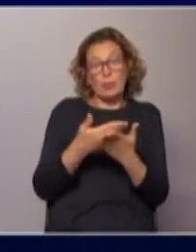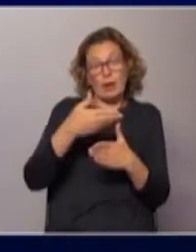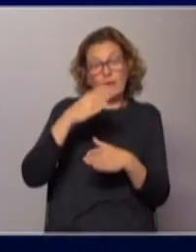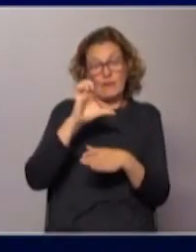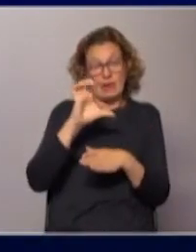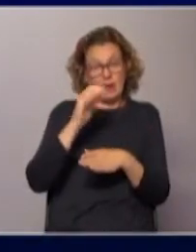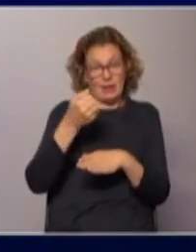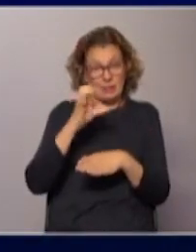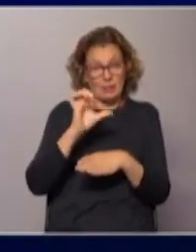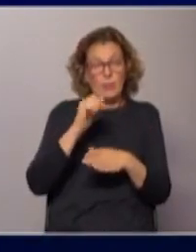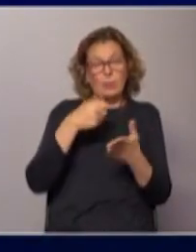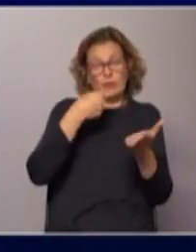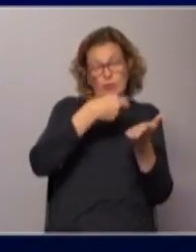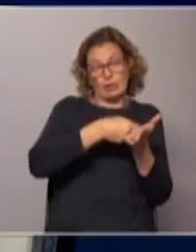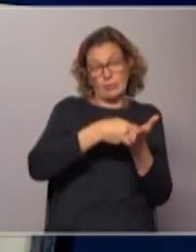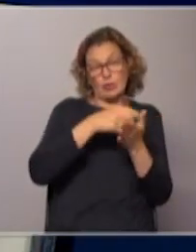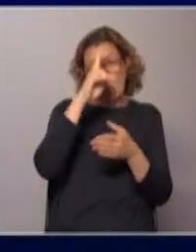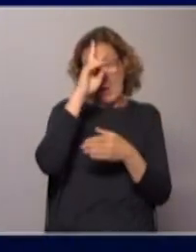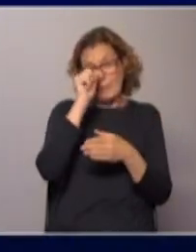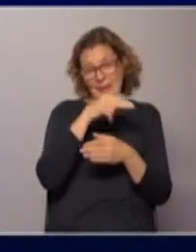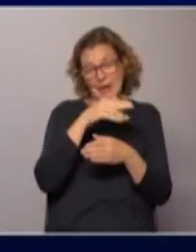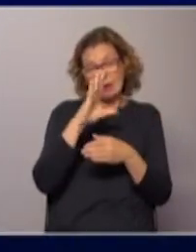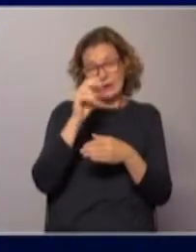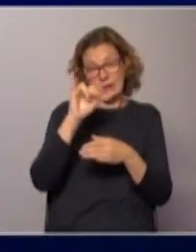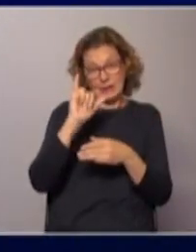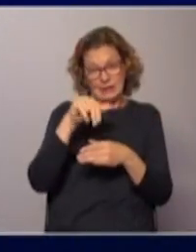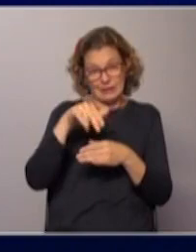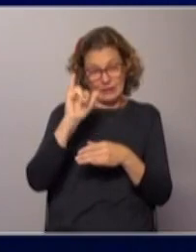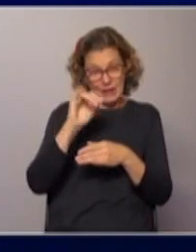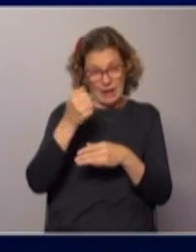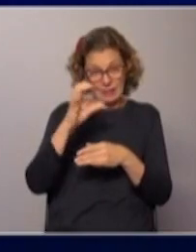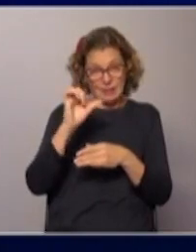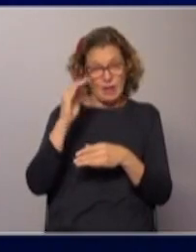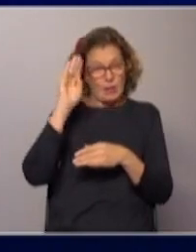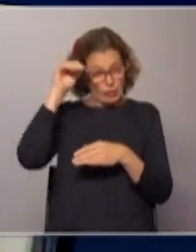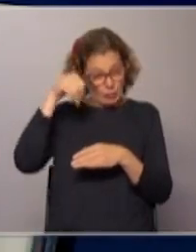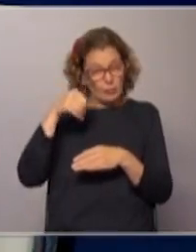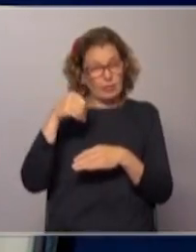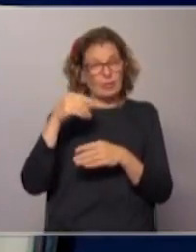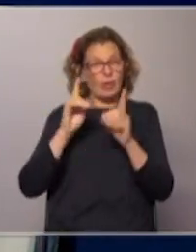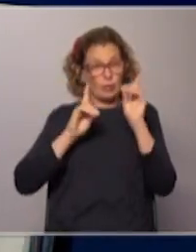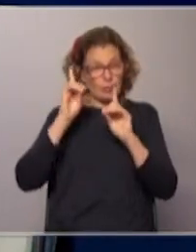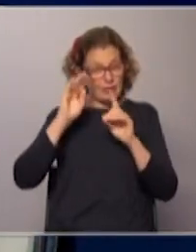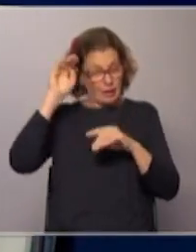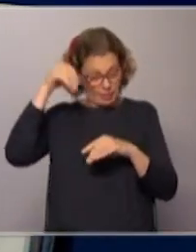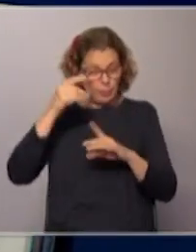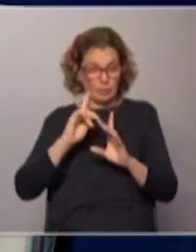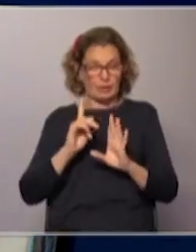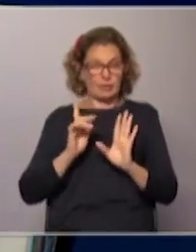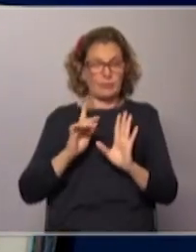y para el fortalecimiento del hospital de clínicas tiene que ver con la universidad de la república de algún modo la universidad becas